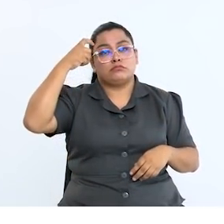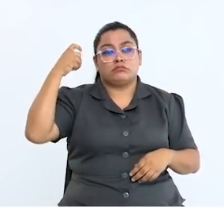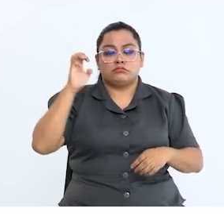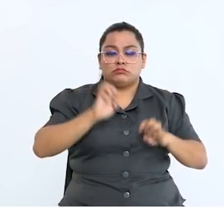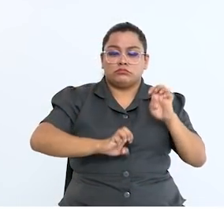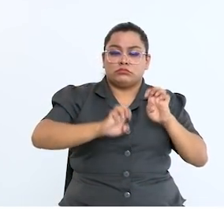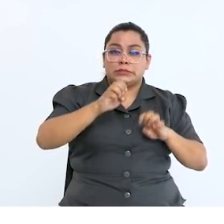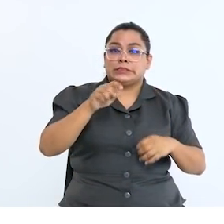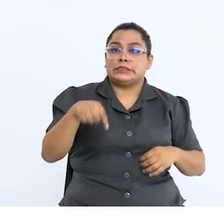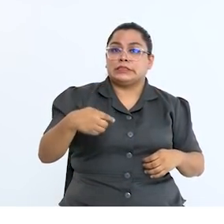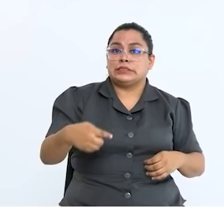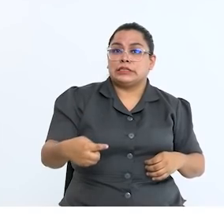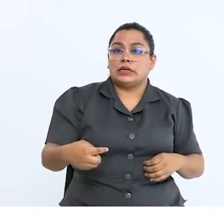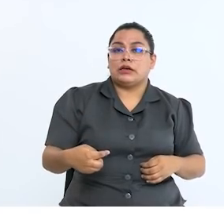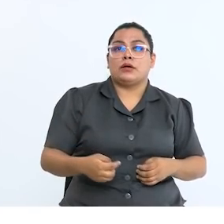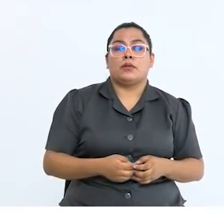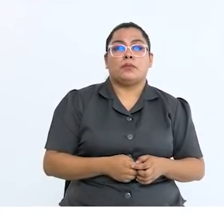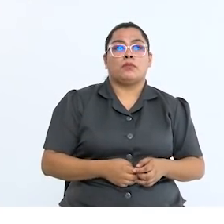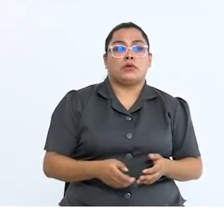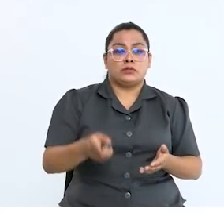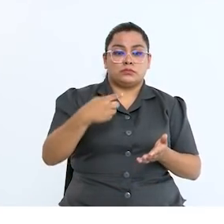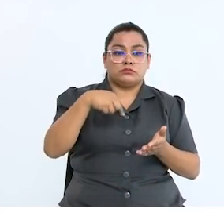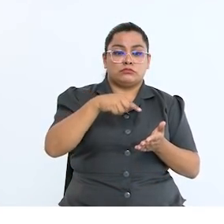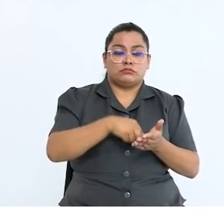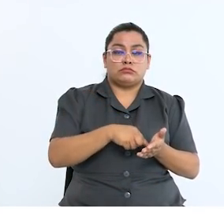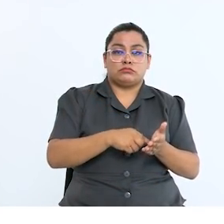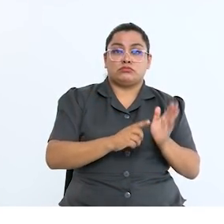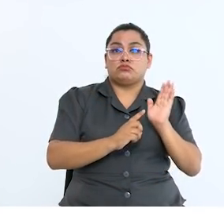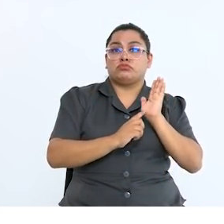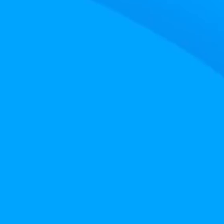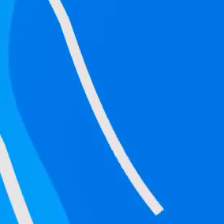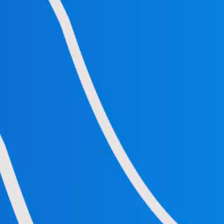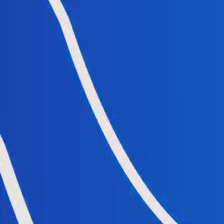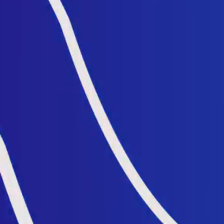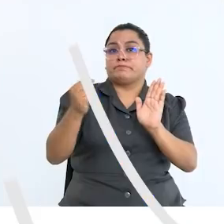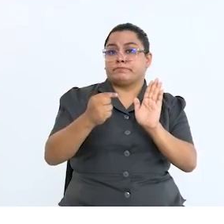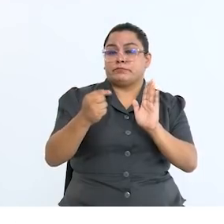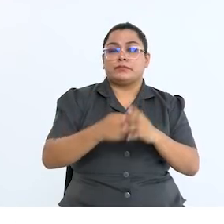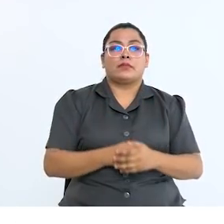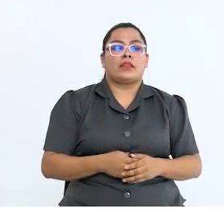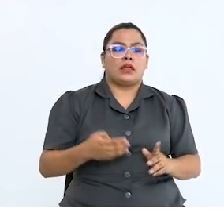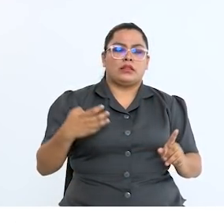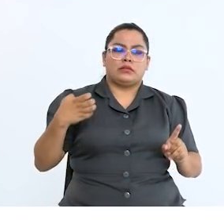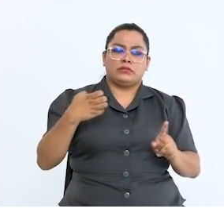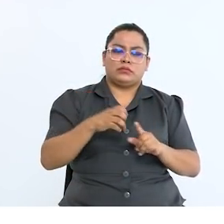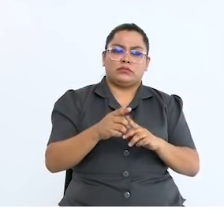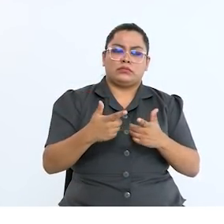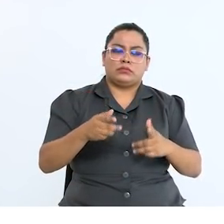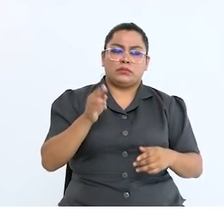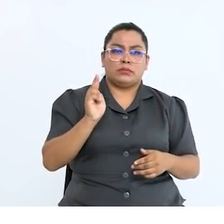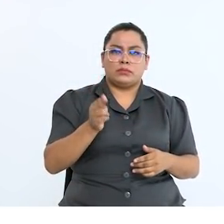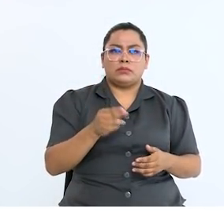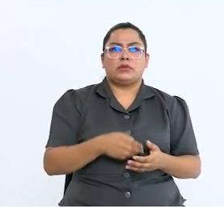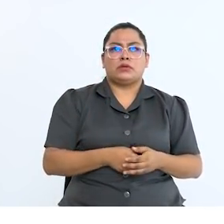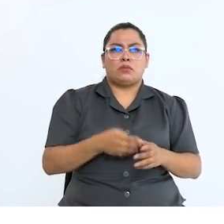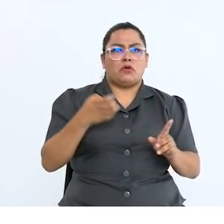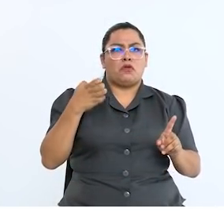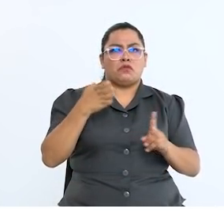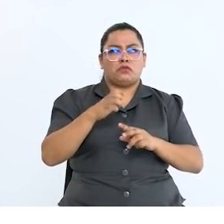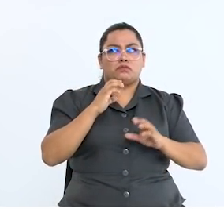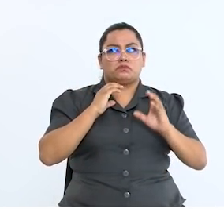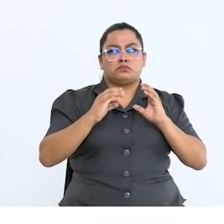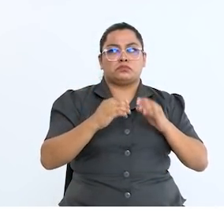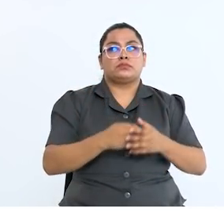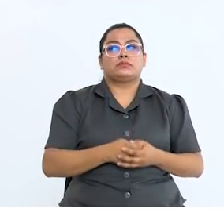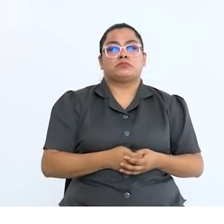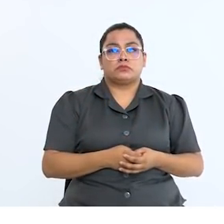Además, recordemos que la evaluación siempre es centrada en evidencias. El enfoque del lenguaje sigue siendo el mismo